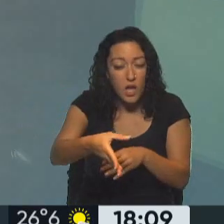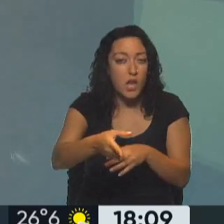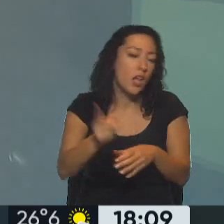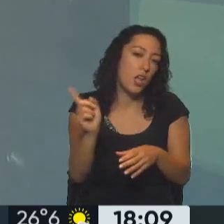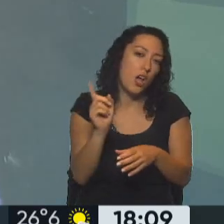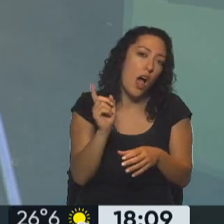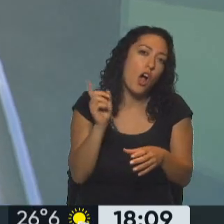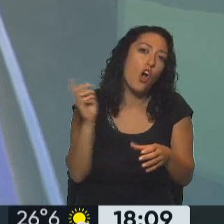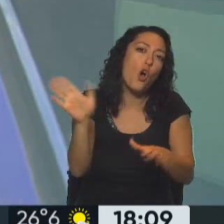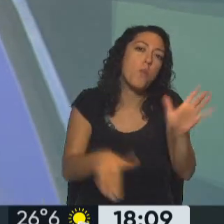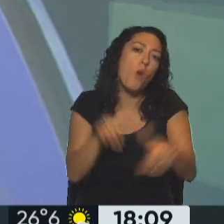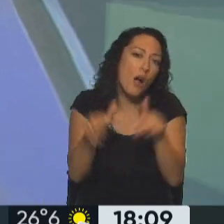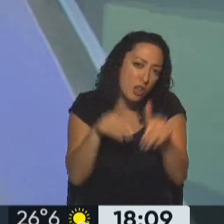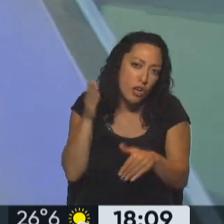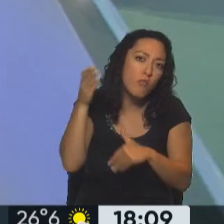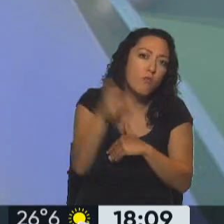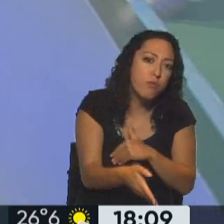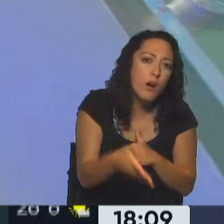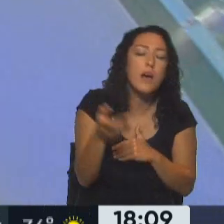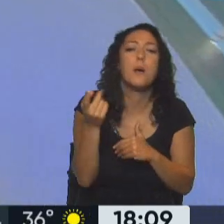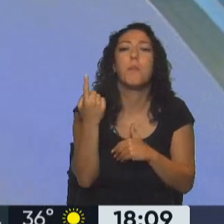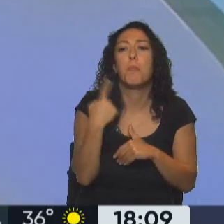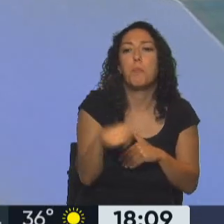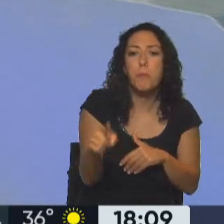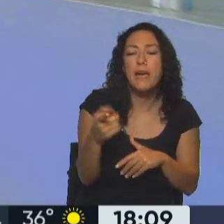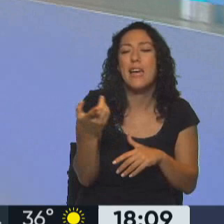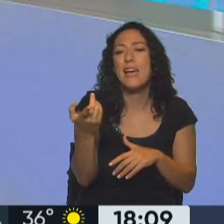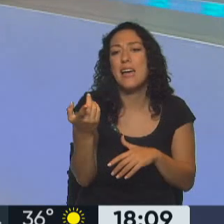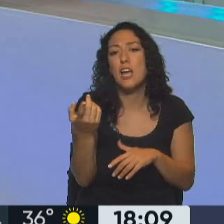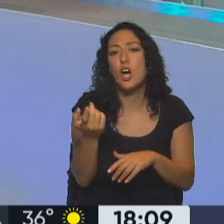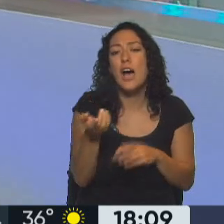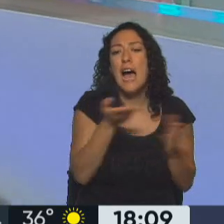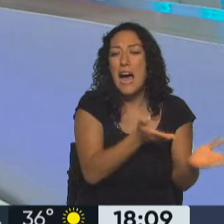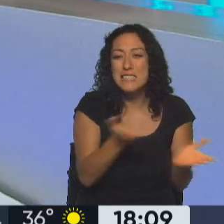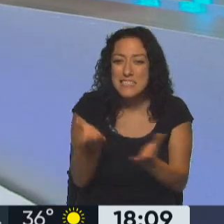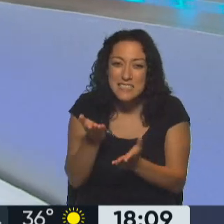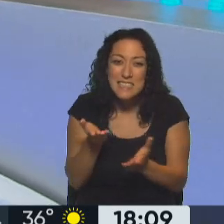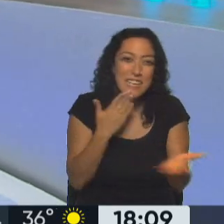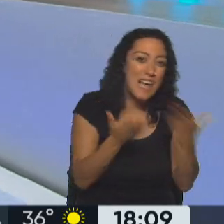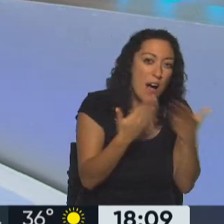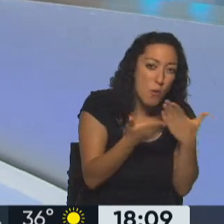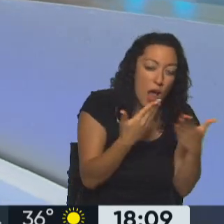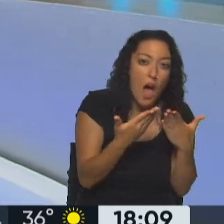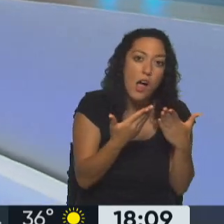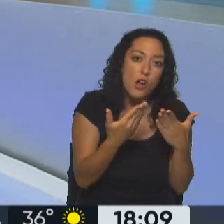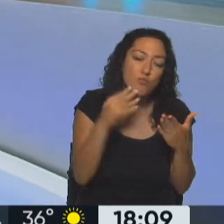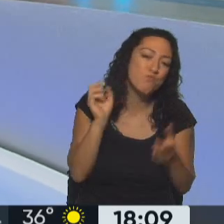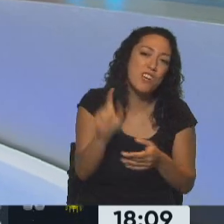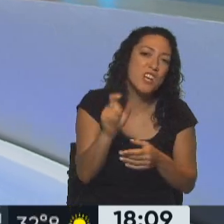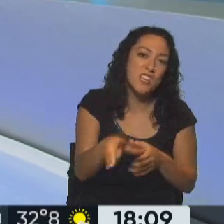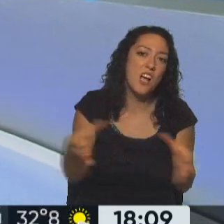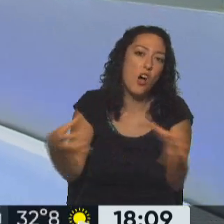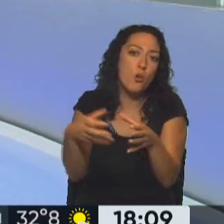a la convocatoria pero cuando se bajó el micrófono a los asistentes hubo muchísimas críticas la mesa de enlace